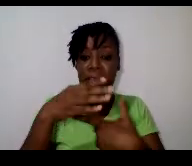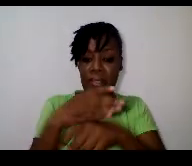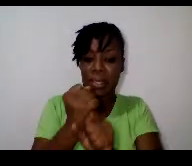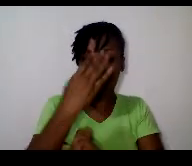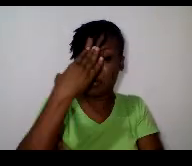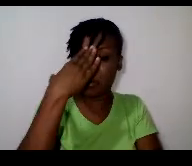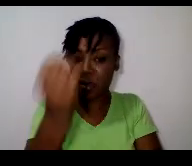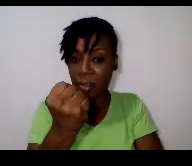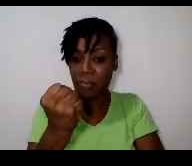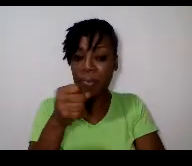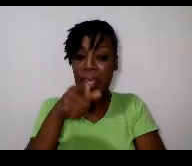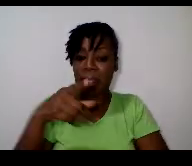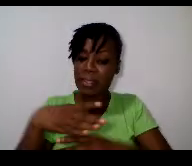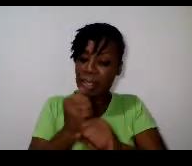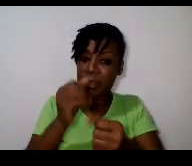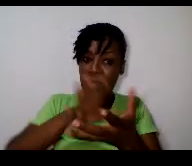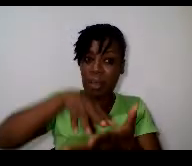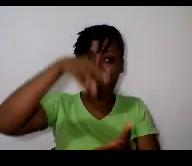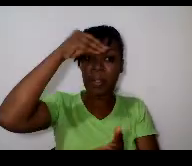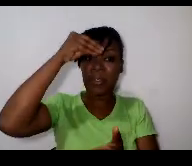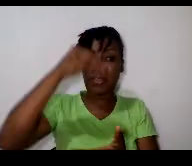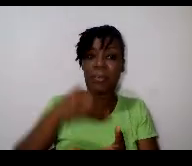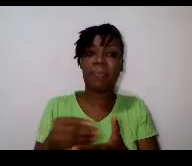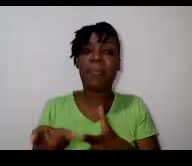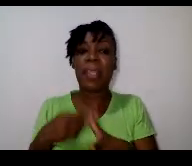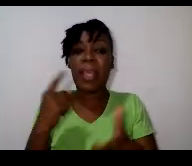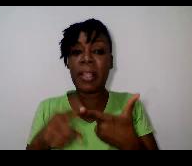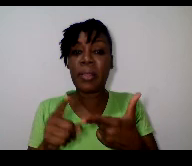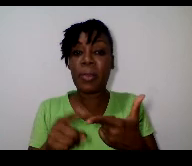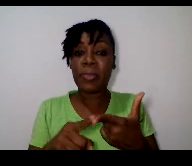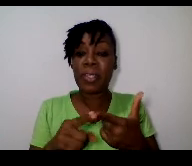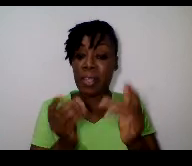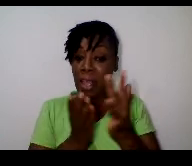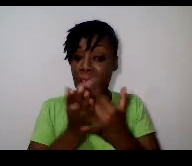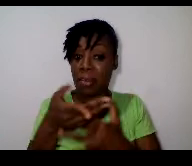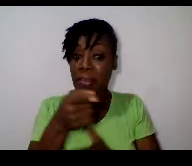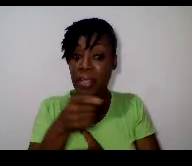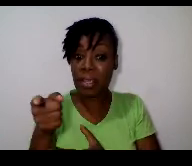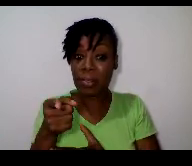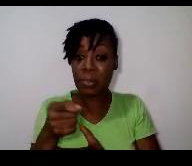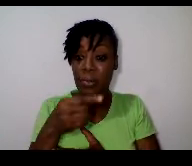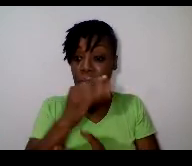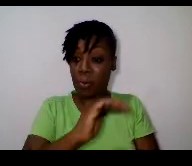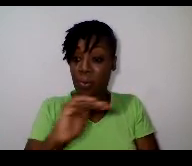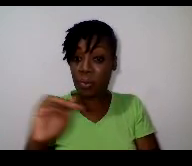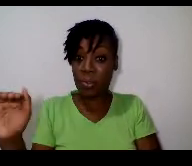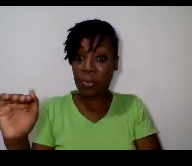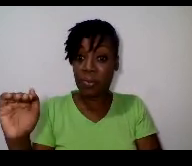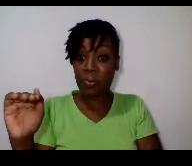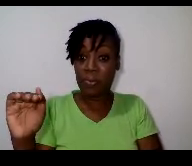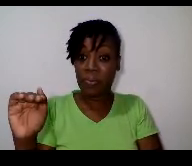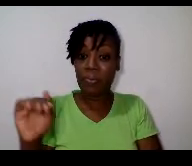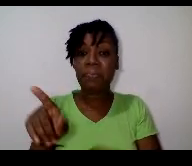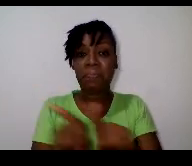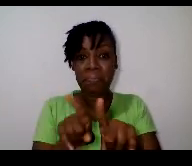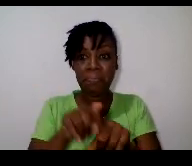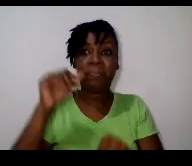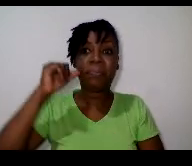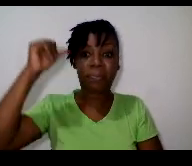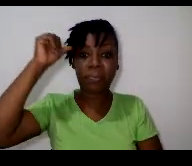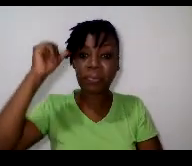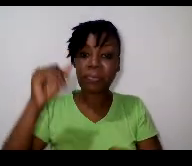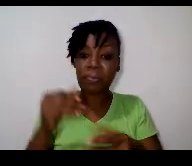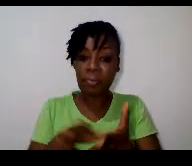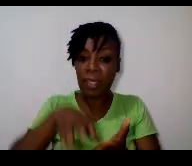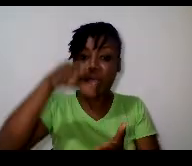hace el aprendizaje. Y entonces, a través de esta conexión es que los niños, inclusive los adultos, también aprendemos y